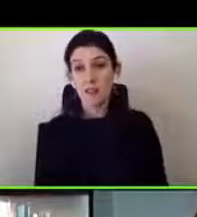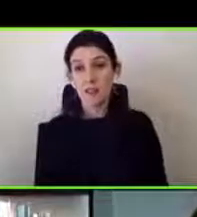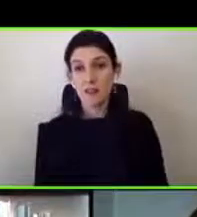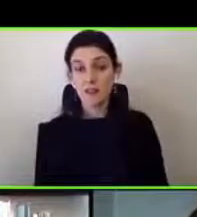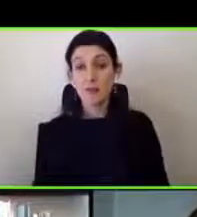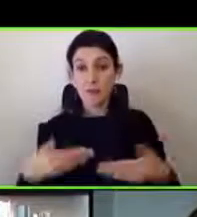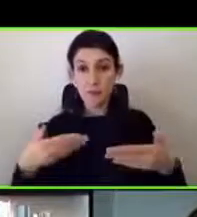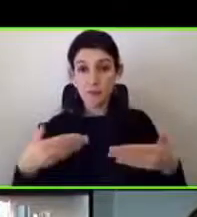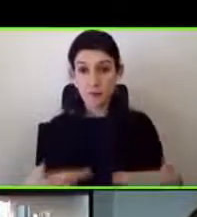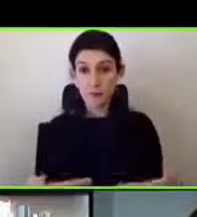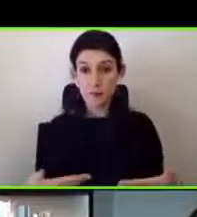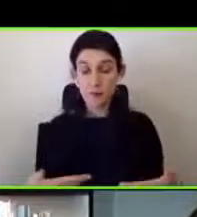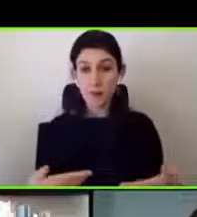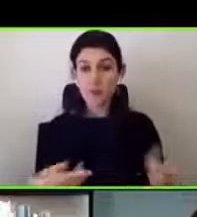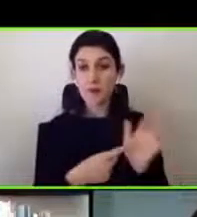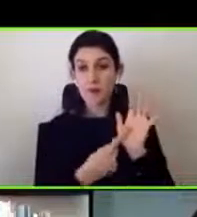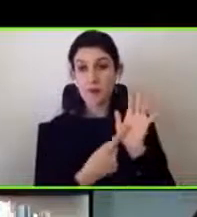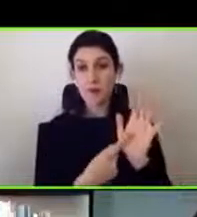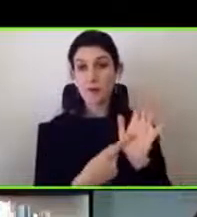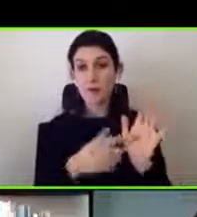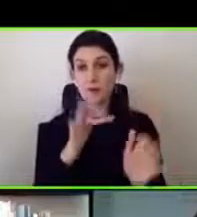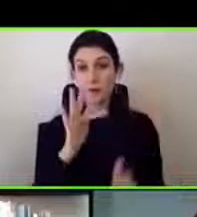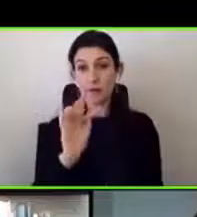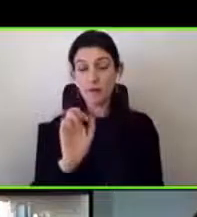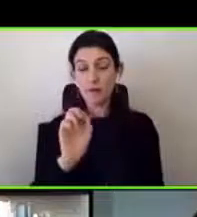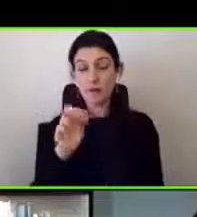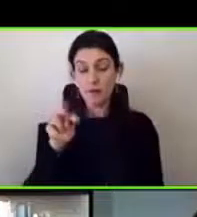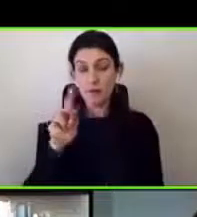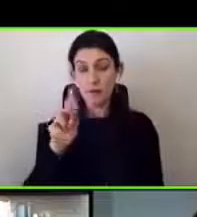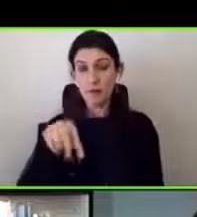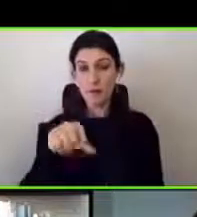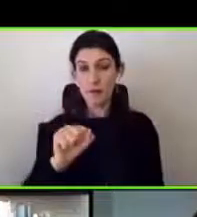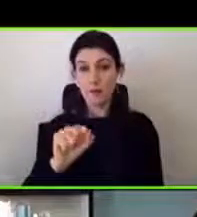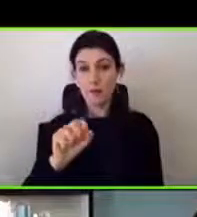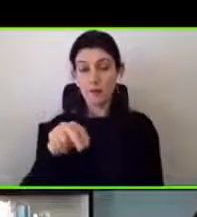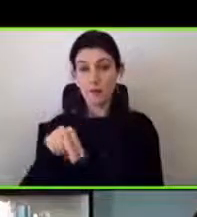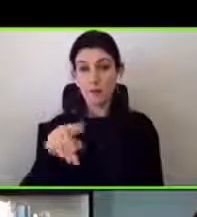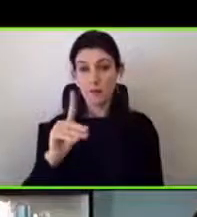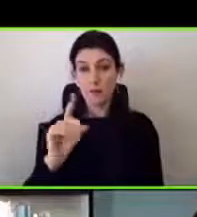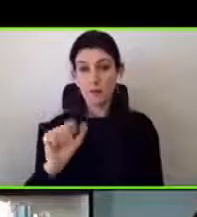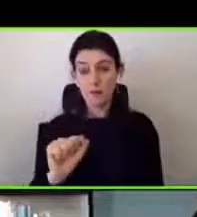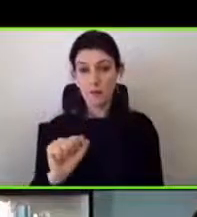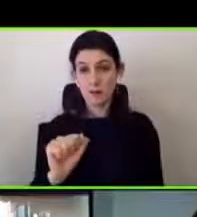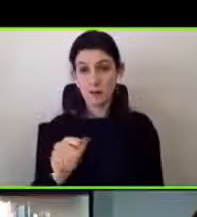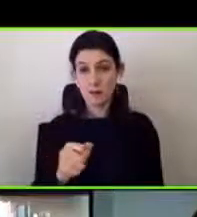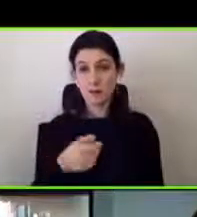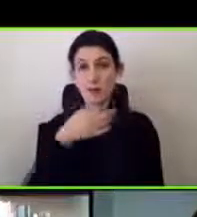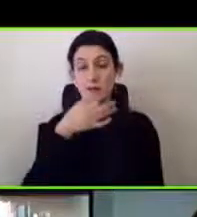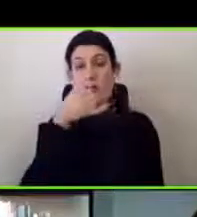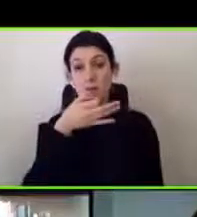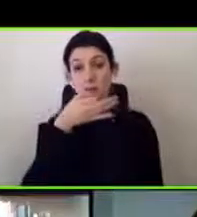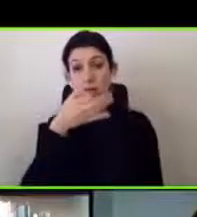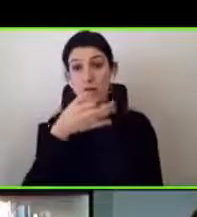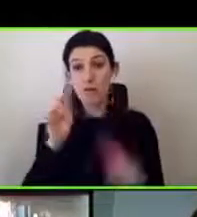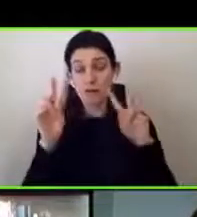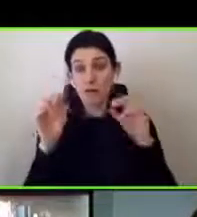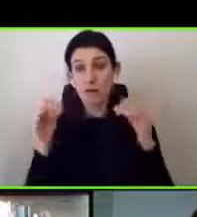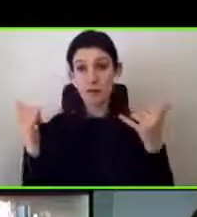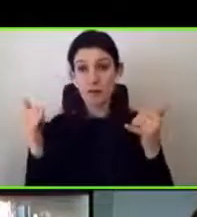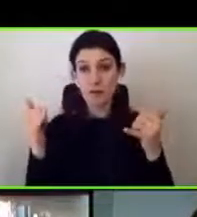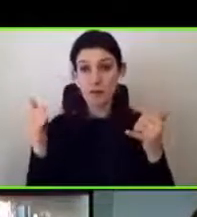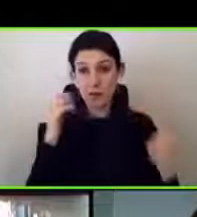Ahora viene la presentación de Fernanda, quien nos va a hablar un poco sobre los juegos.